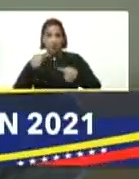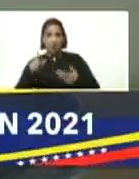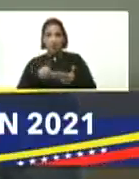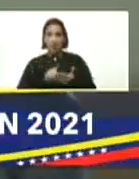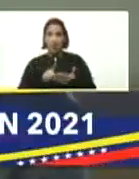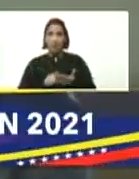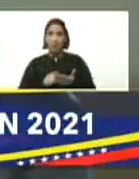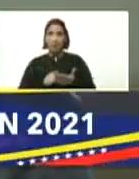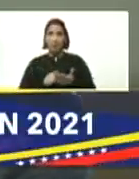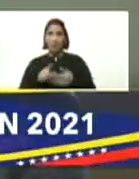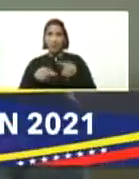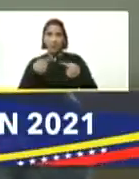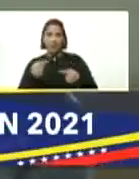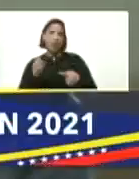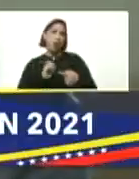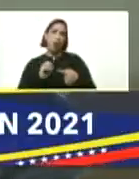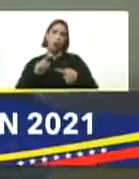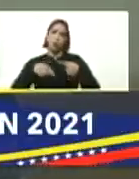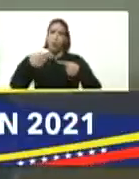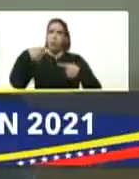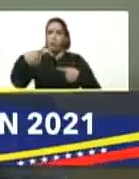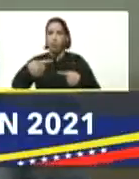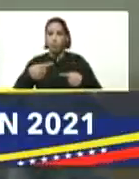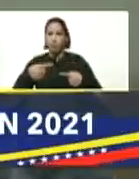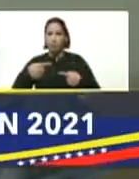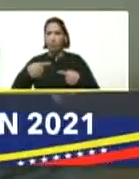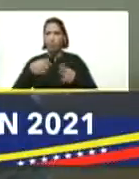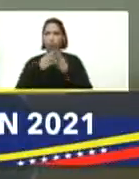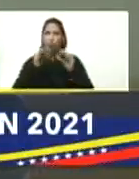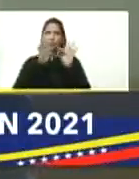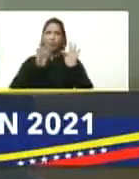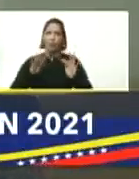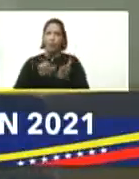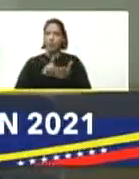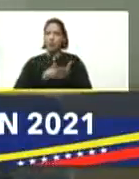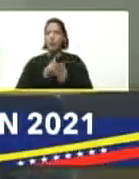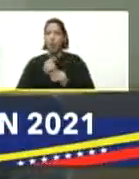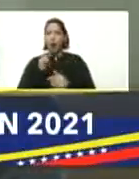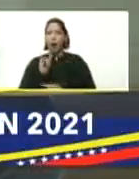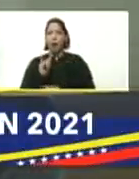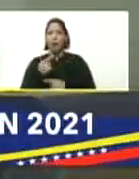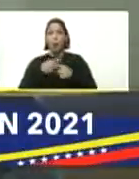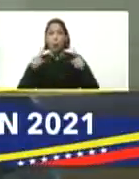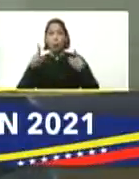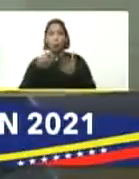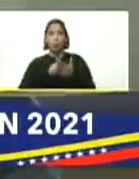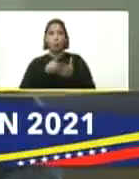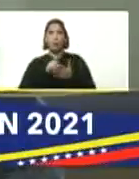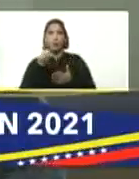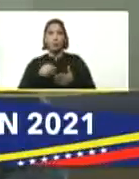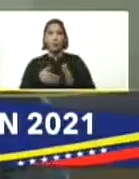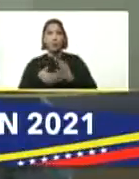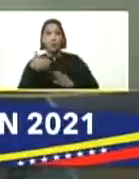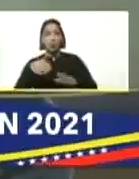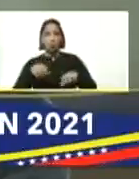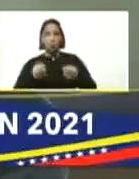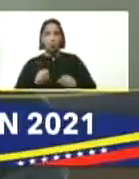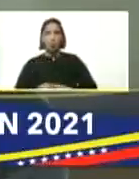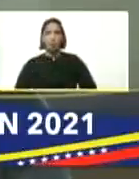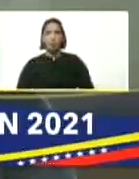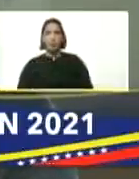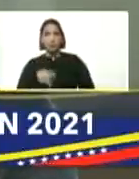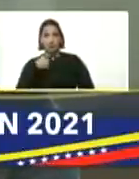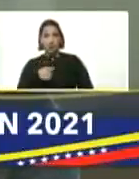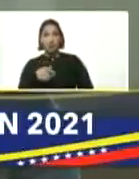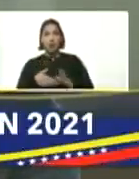Si no está para mañana, está para mañana, pero de todas maneras va a salir. En todo caso, hay otro libro que es Salir de la Colonia. Y ese